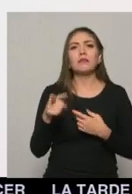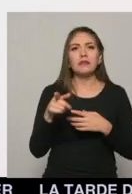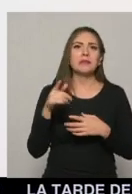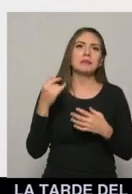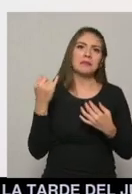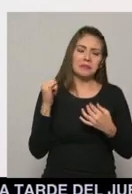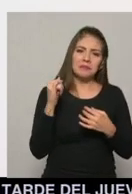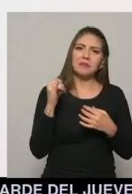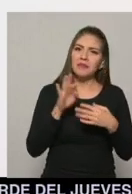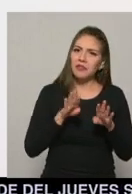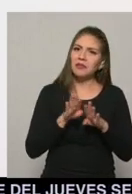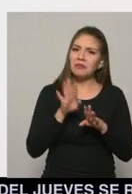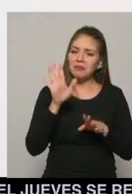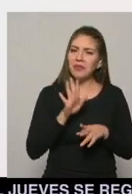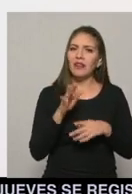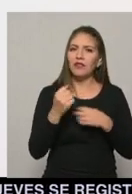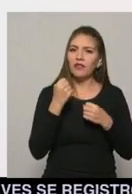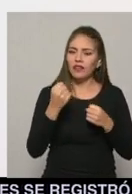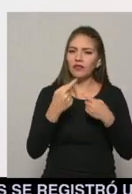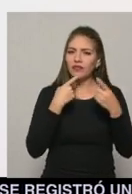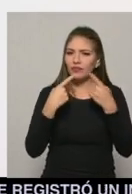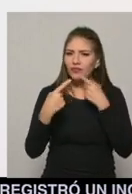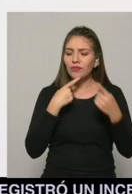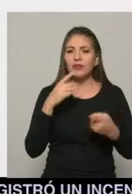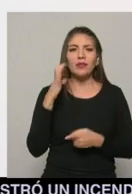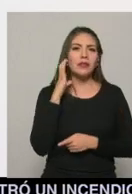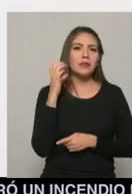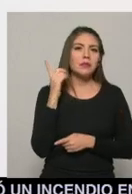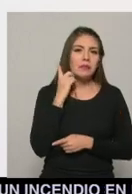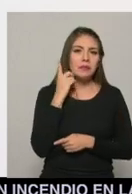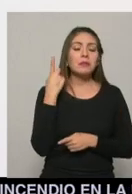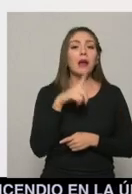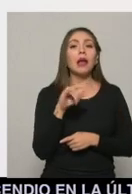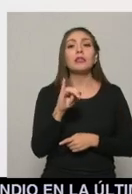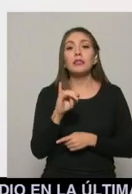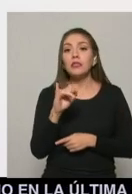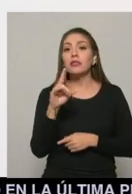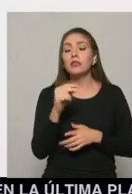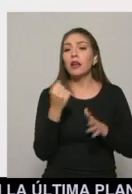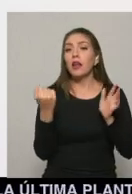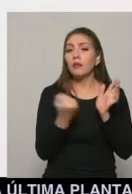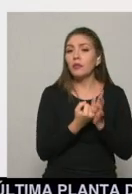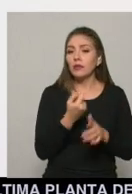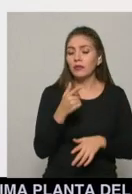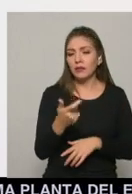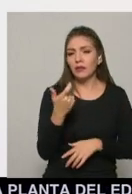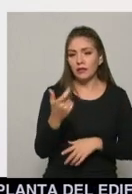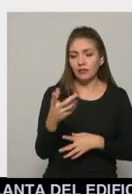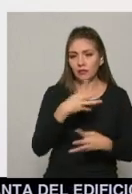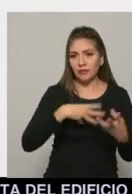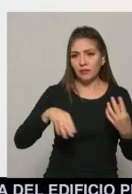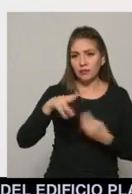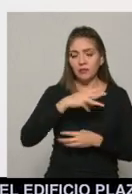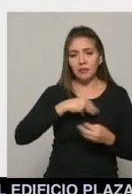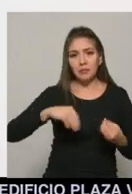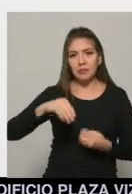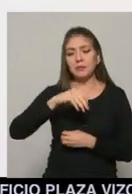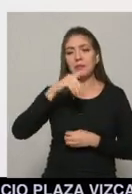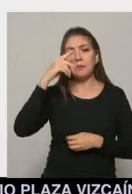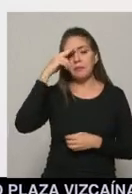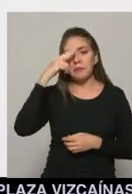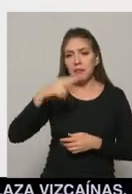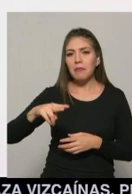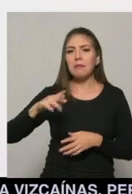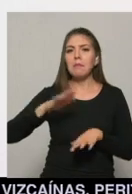discusión seguramente en la Cámara de Diputados de aquí a que se apruebe este presupuesto de ingresos, ¿verdad? Para que México tenga más